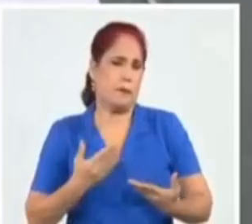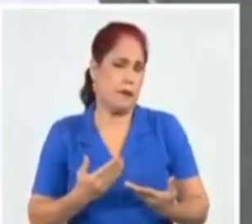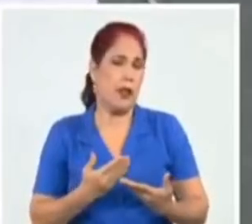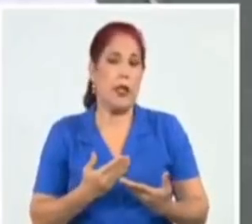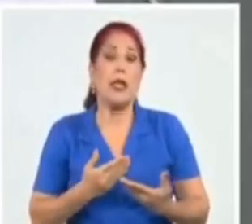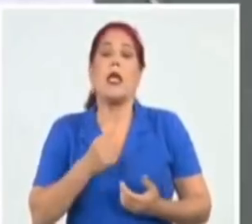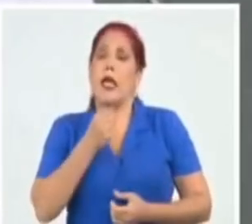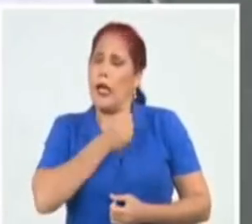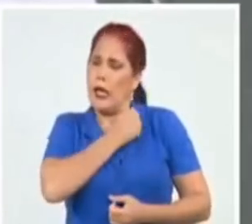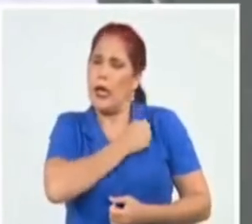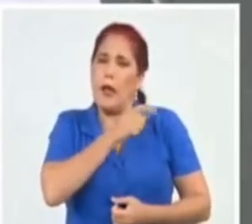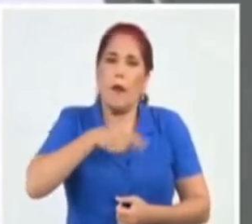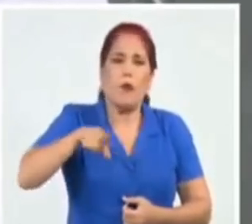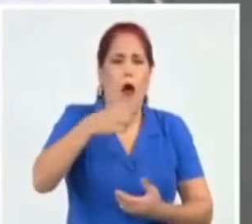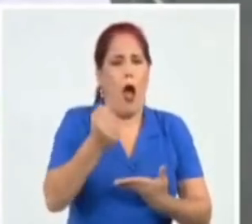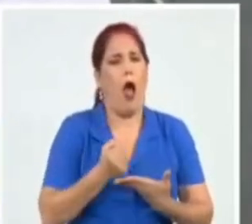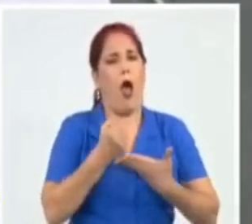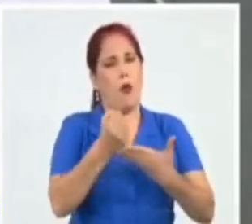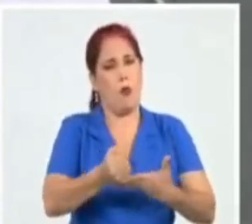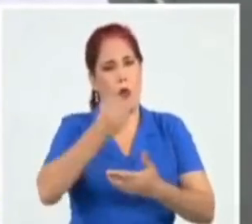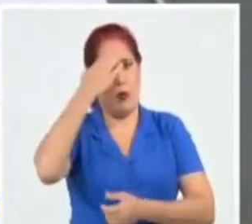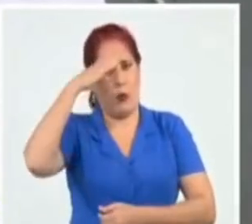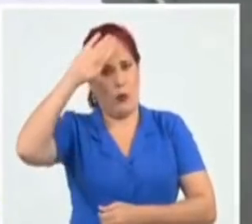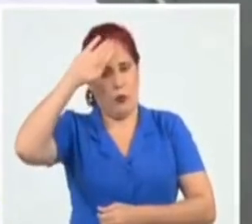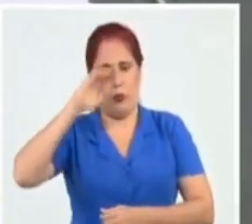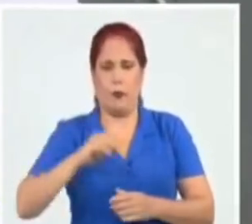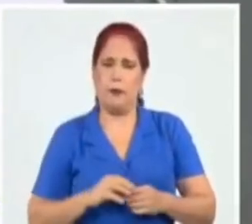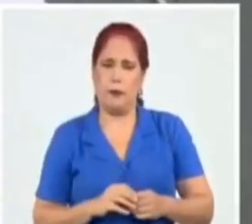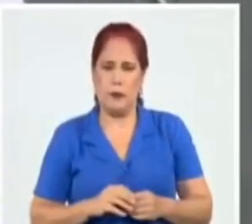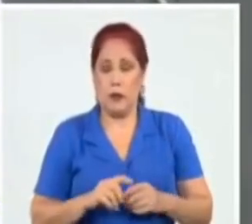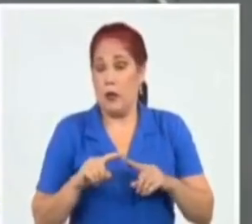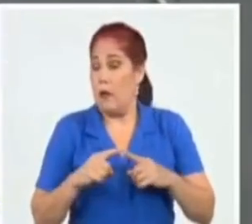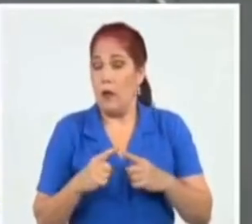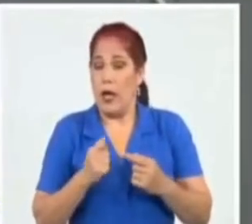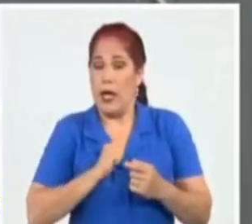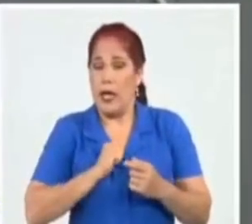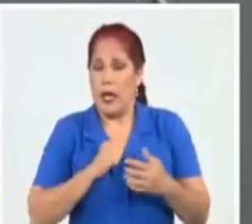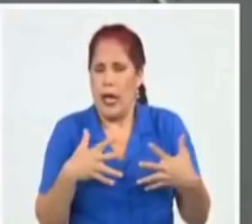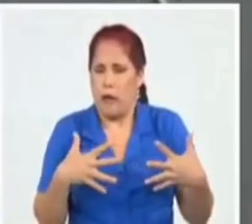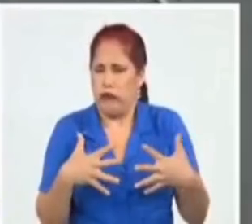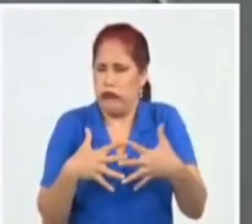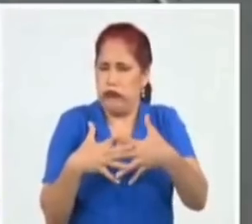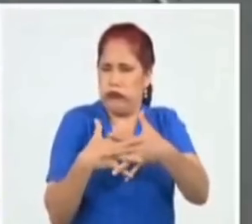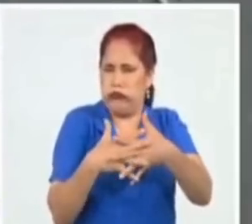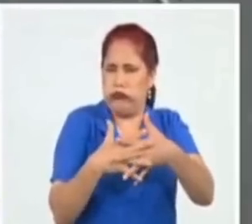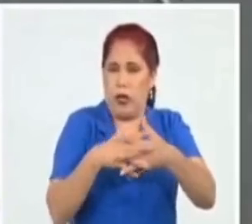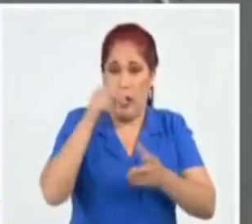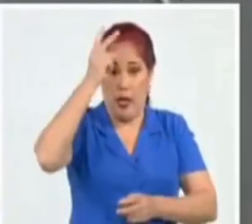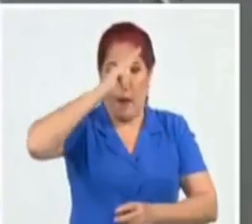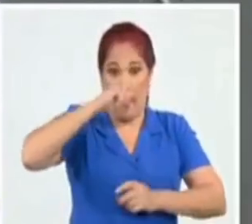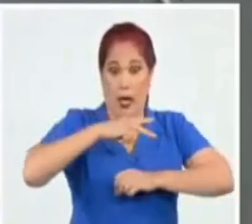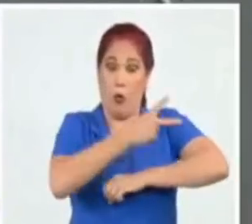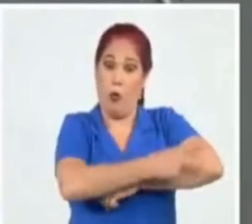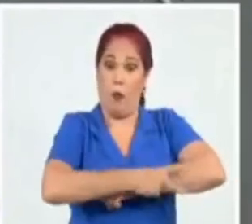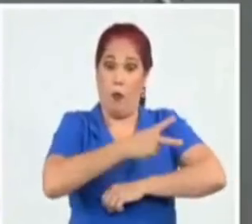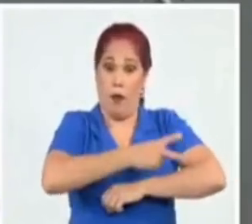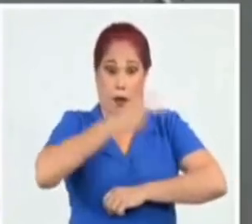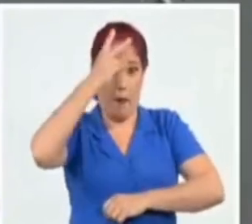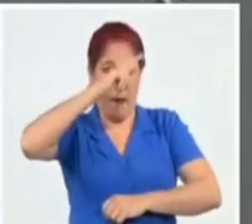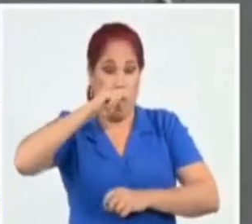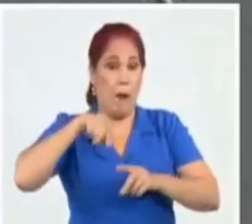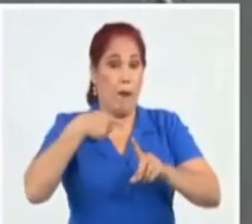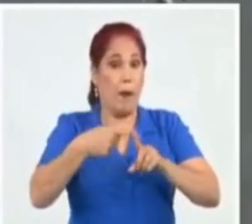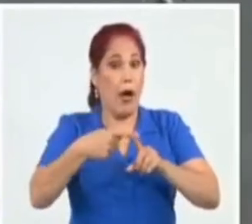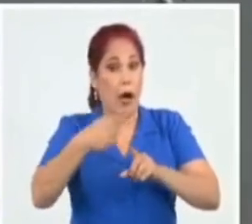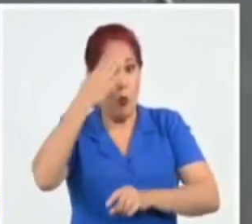allá aún en la profundización de esta relación. Ha señalado